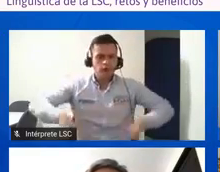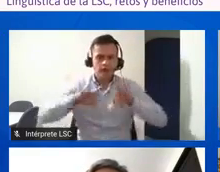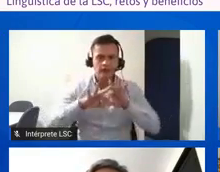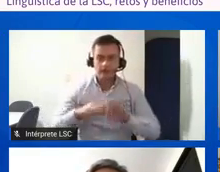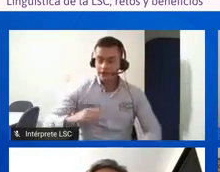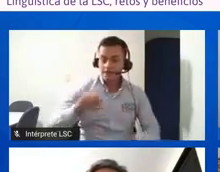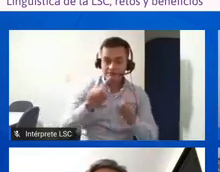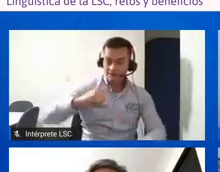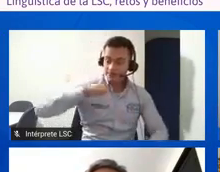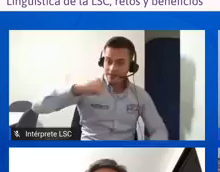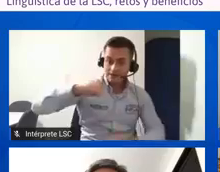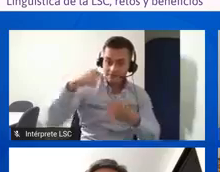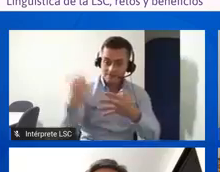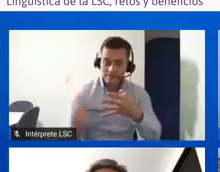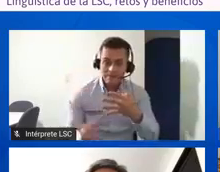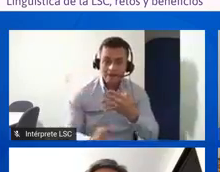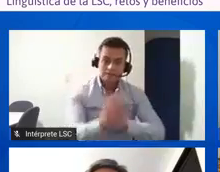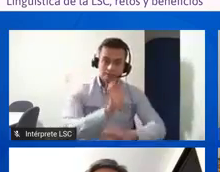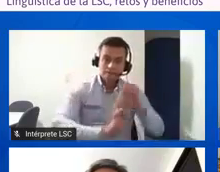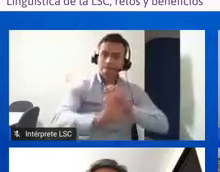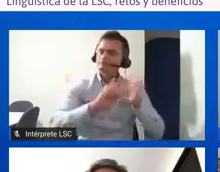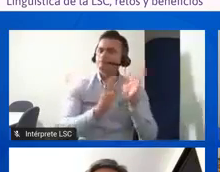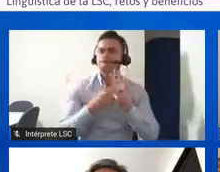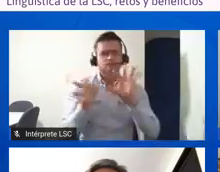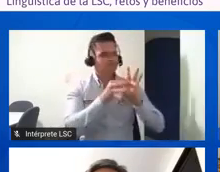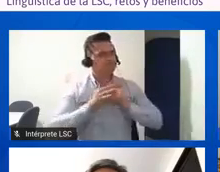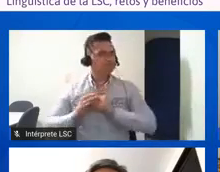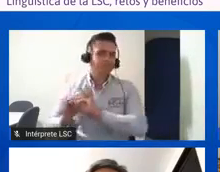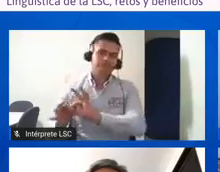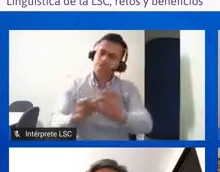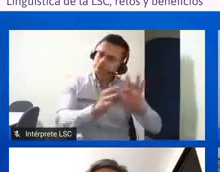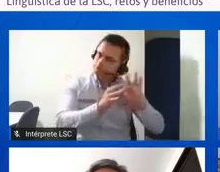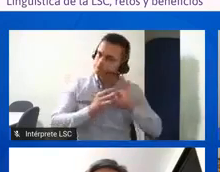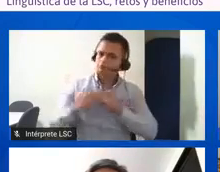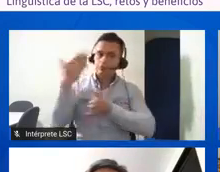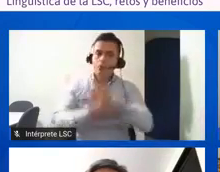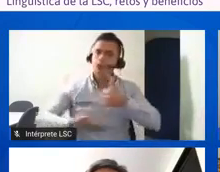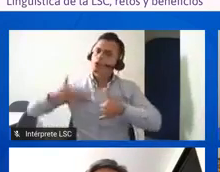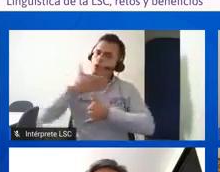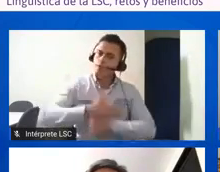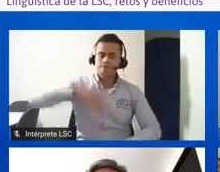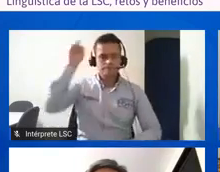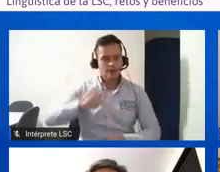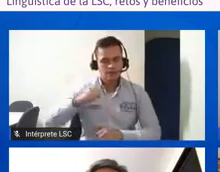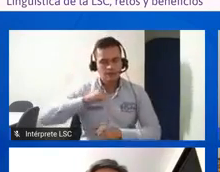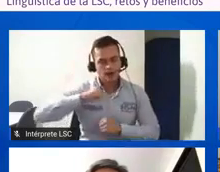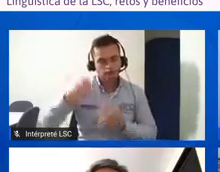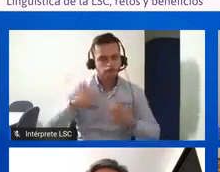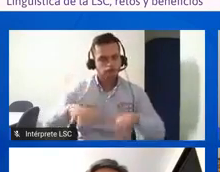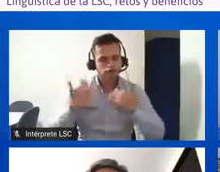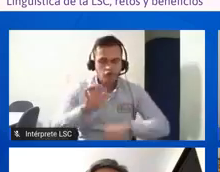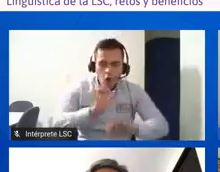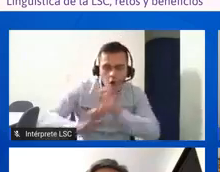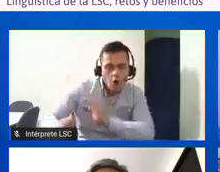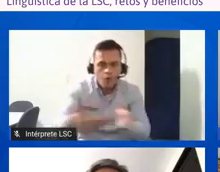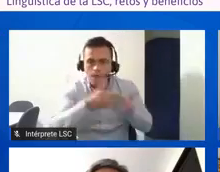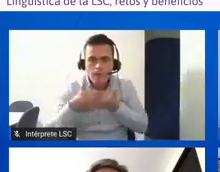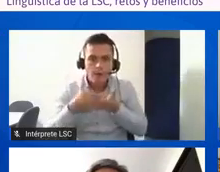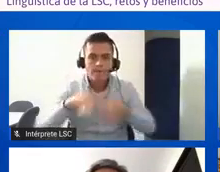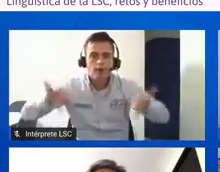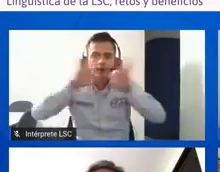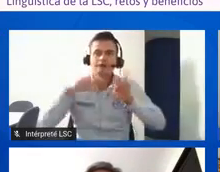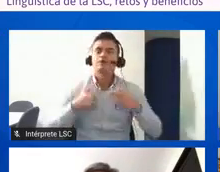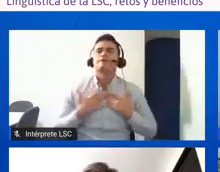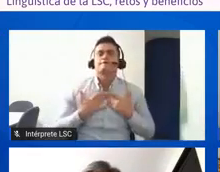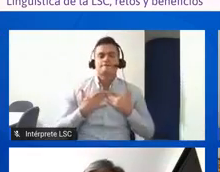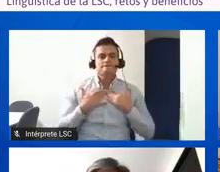ahí estamos todos muy sintonizados. Es un tema que nos une como país y por eso yo me siento feliz que lo hubiésemos podido lograr